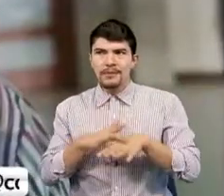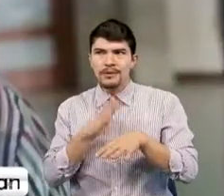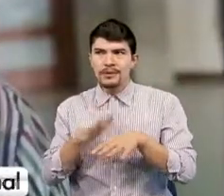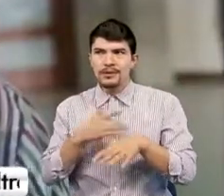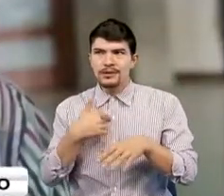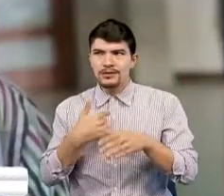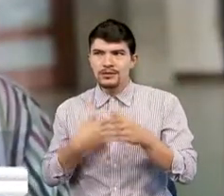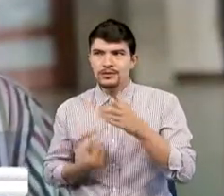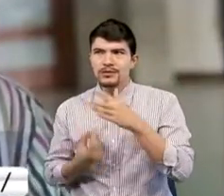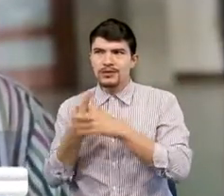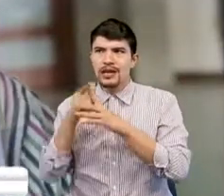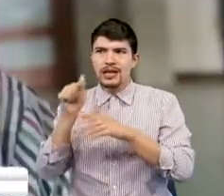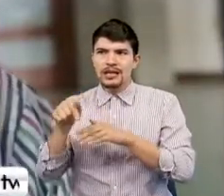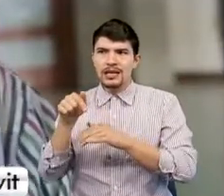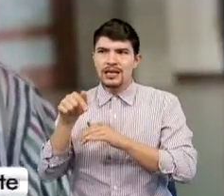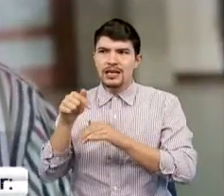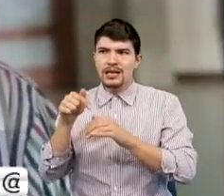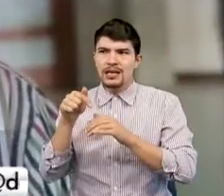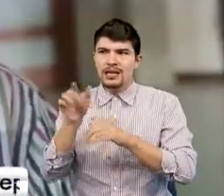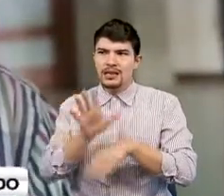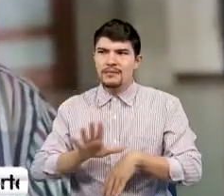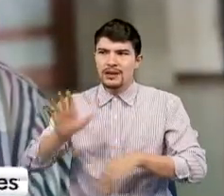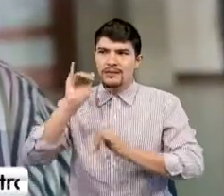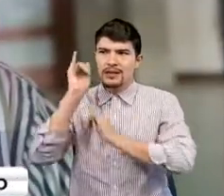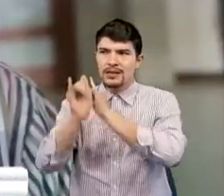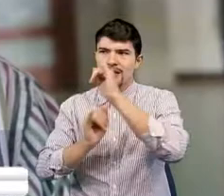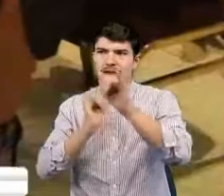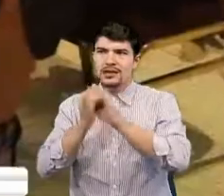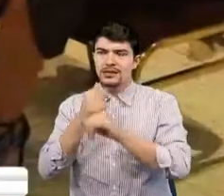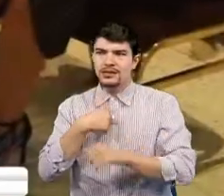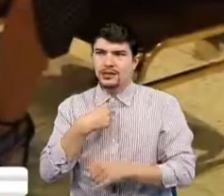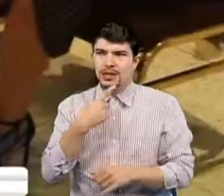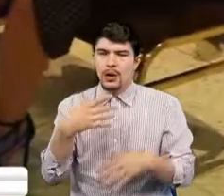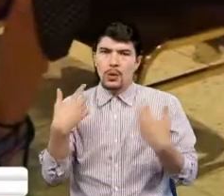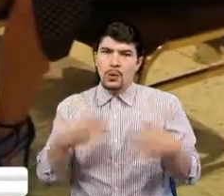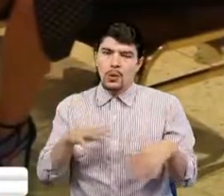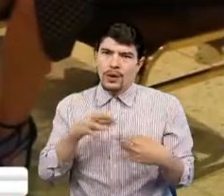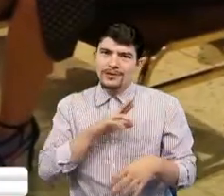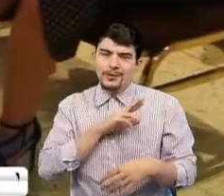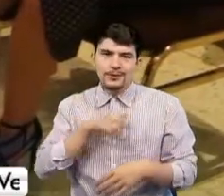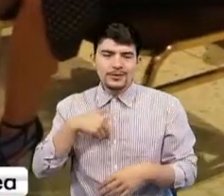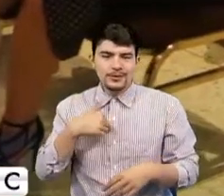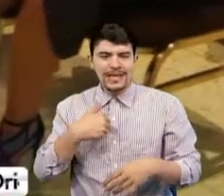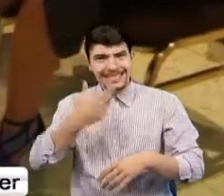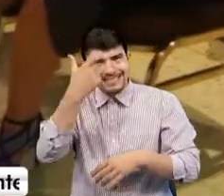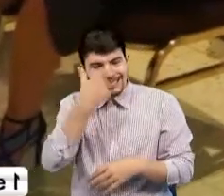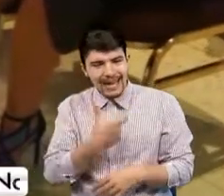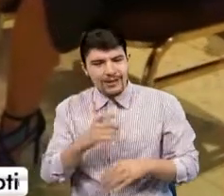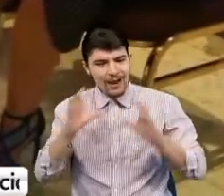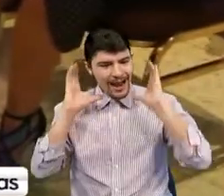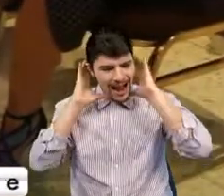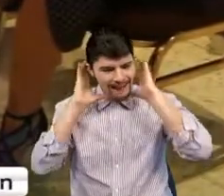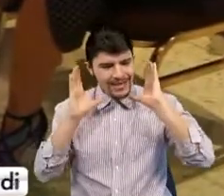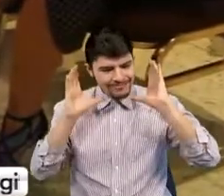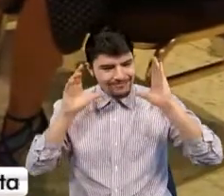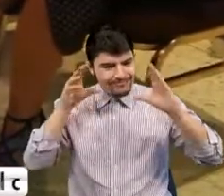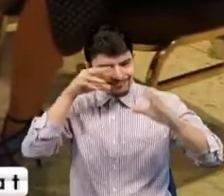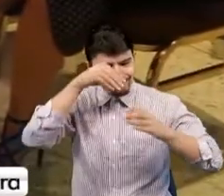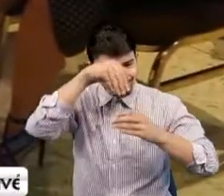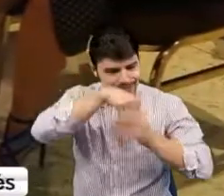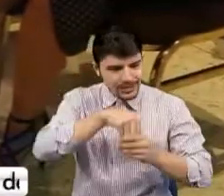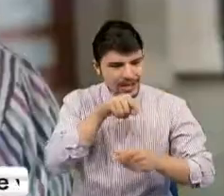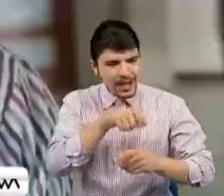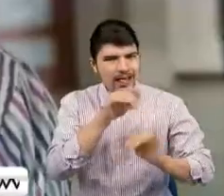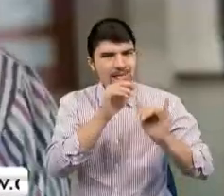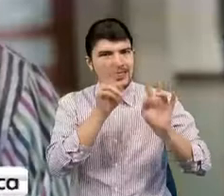el Departamento de Comercio Exterior en forma de una vez que uno diga: oiga, es que nos metimos en serio de cabeza al tema de comercio exterior.